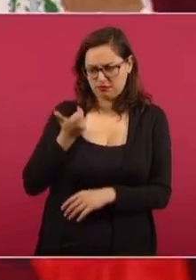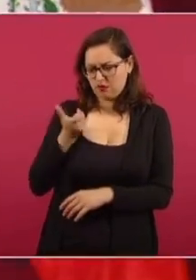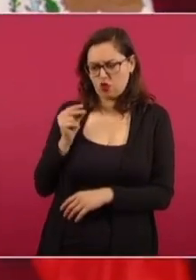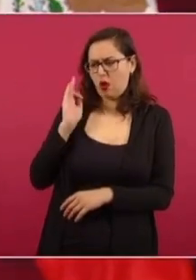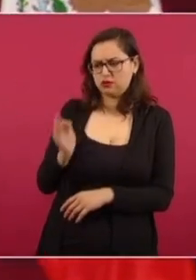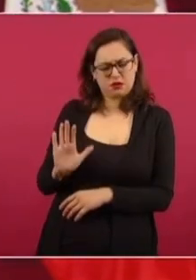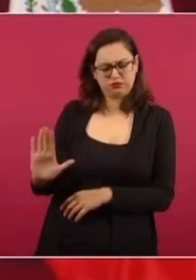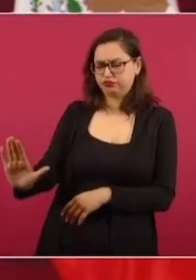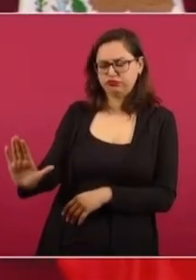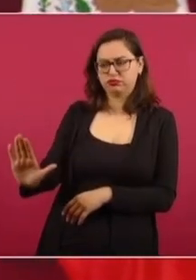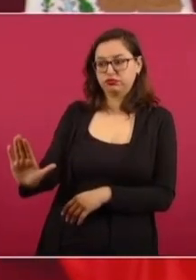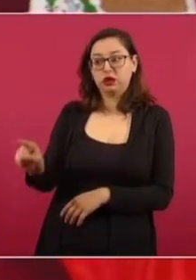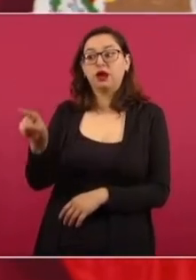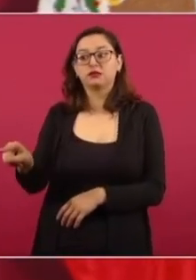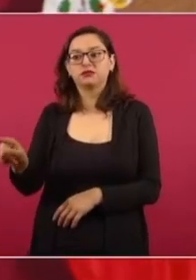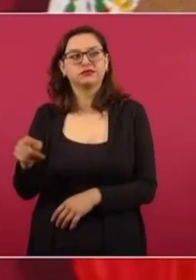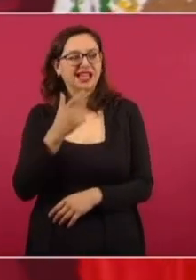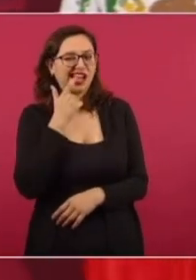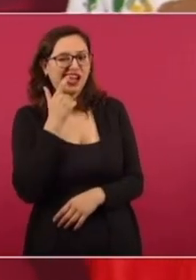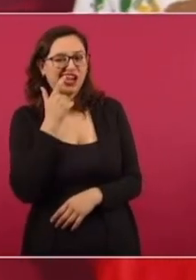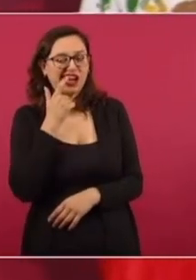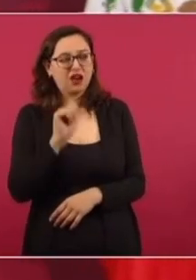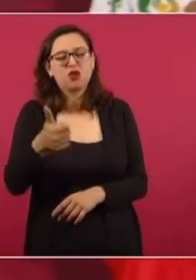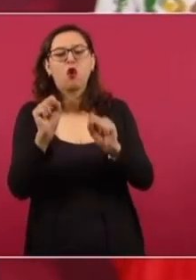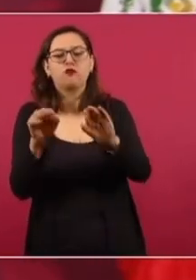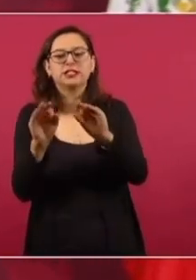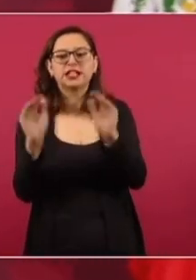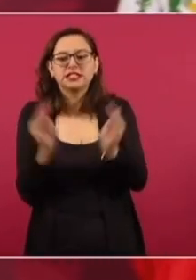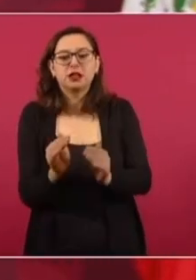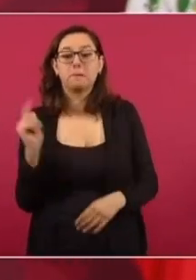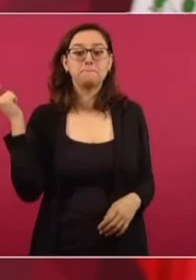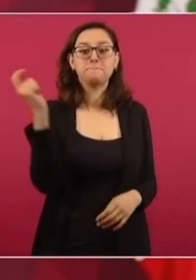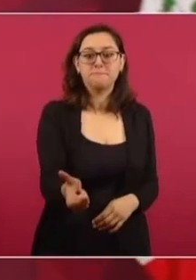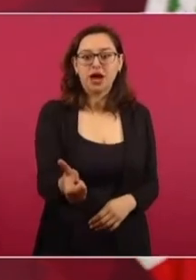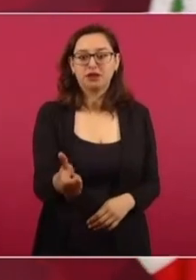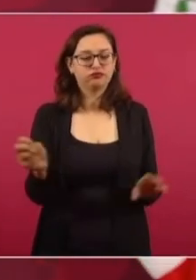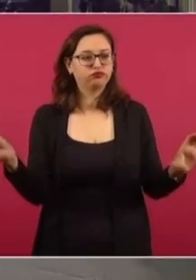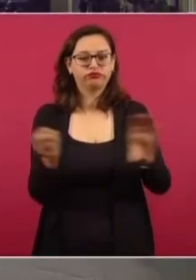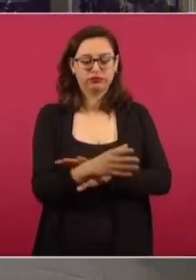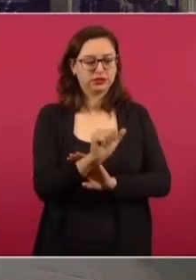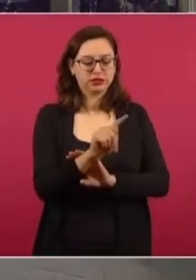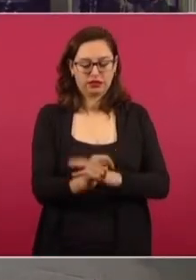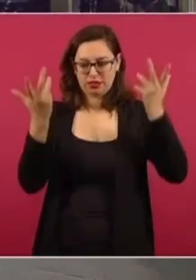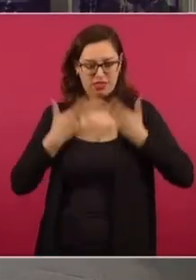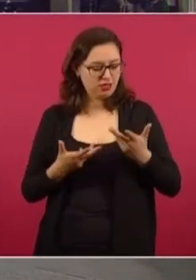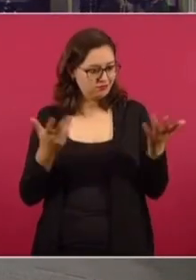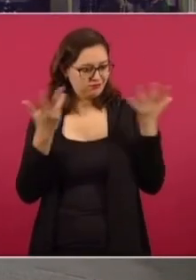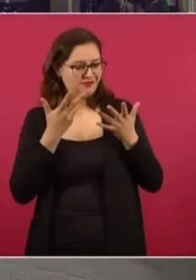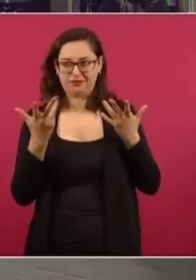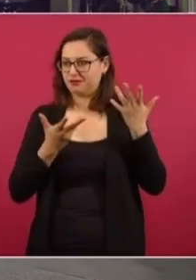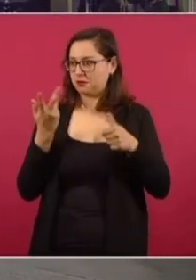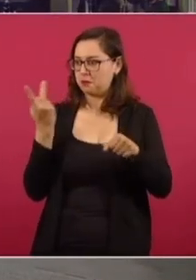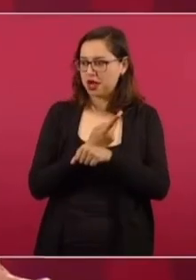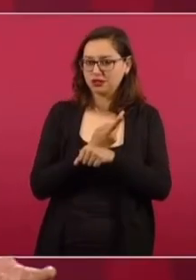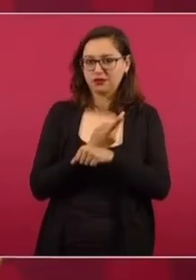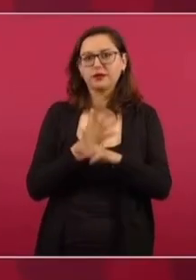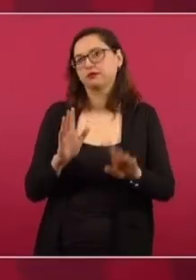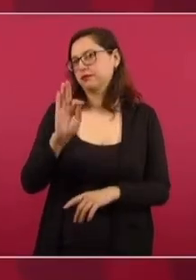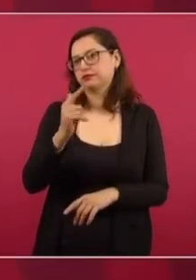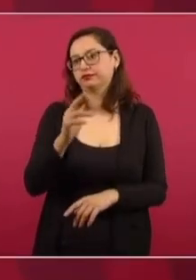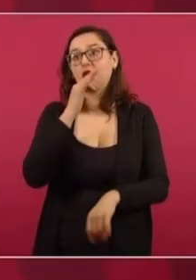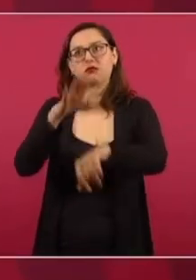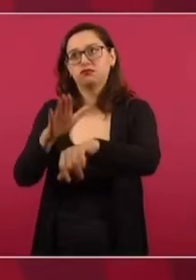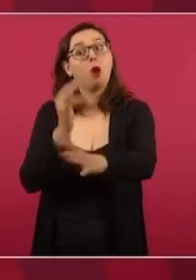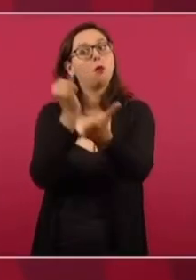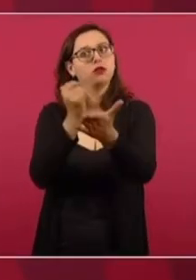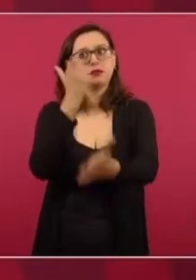pagaron. Pero de inmediato pues, se dio información. Yo creo que por eso fue el comunicado de ayer de la fiscalía. ¿Y cómo, de cuánto tiene que ser la reparación del daño? No sé, no sé. Yo sí